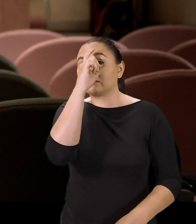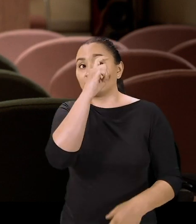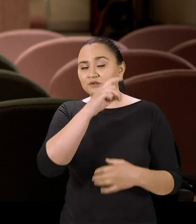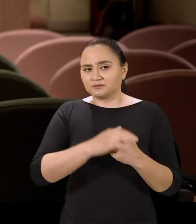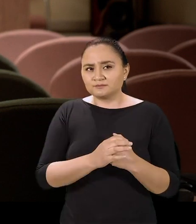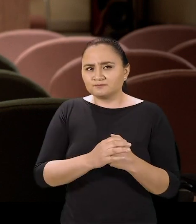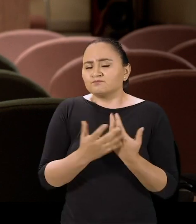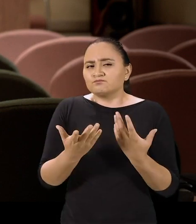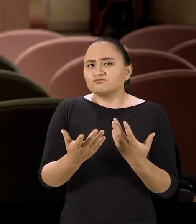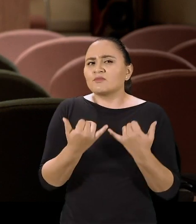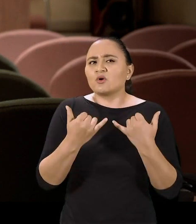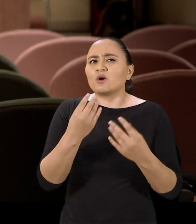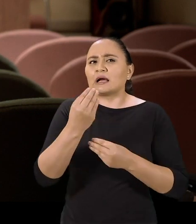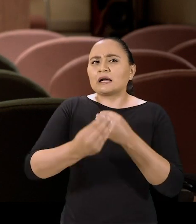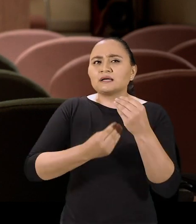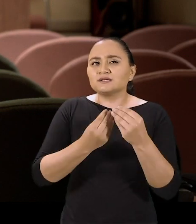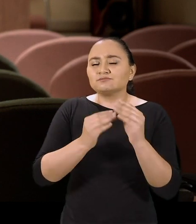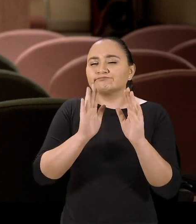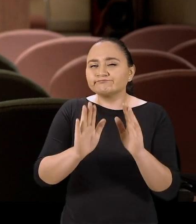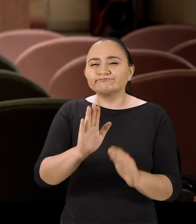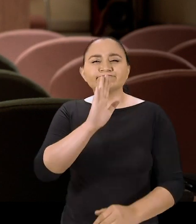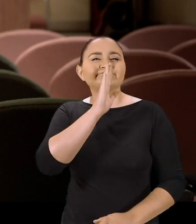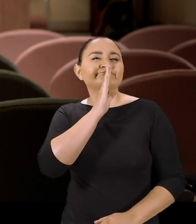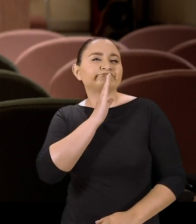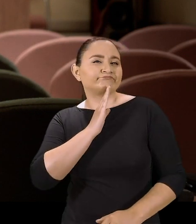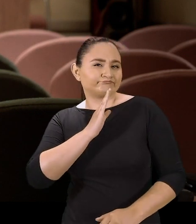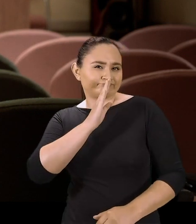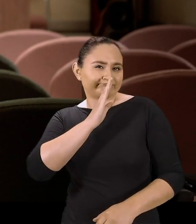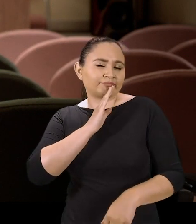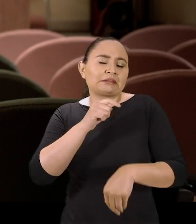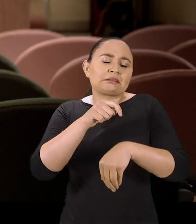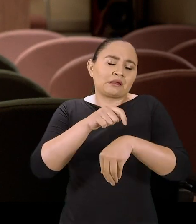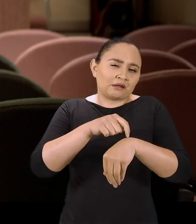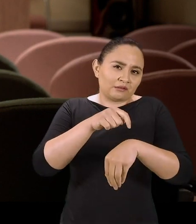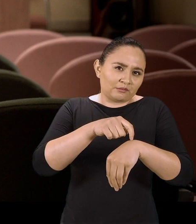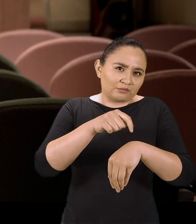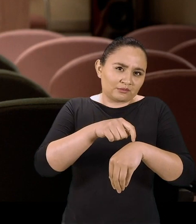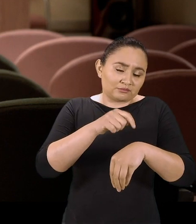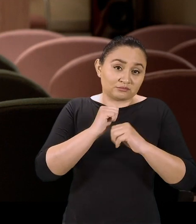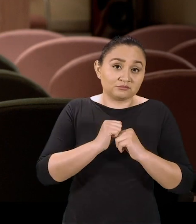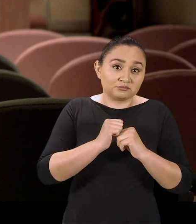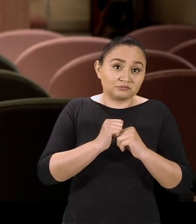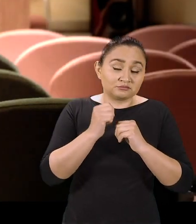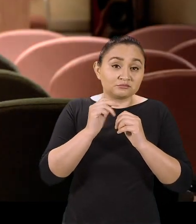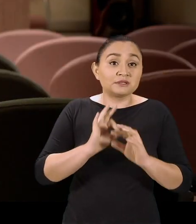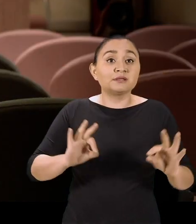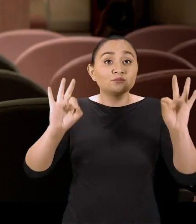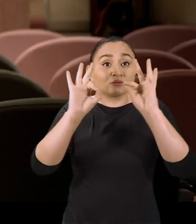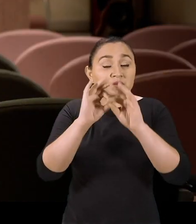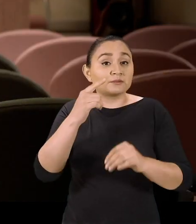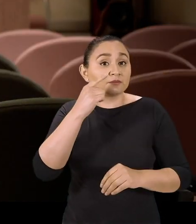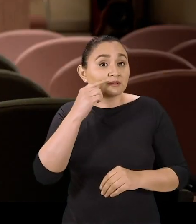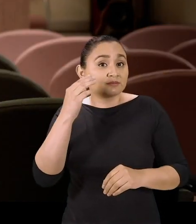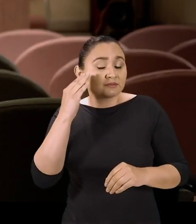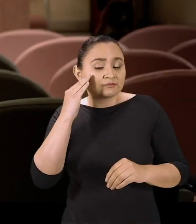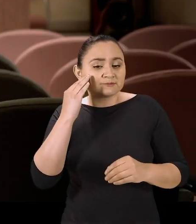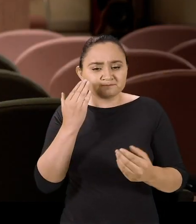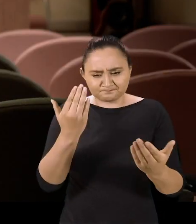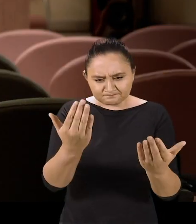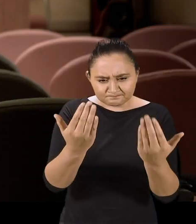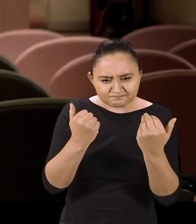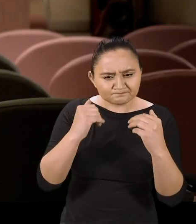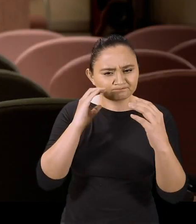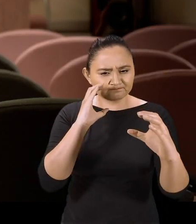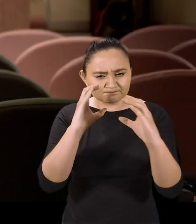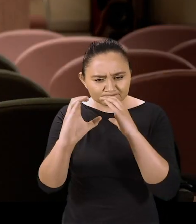ésta no es cierto todo esto mejoraría con darles un poquito más de tiempo a los hijos a los 900 conciertos que los escuchen entonces